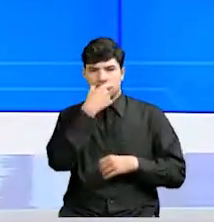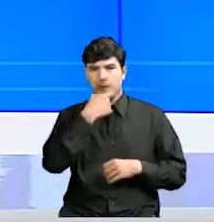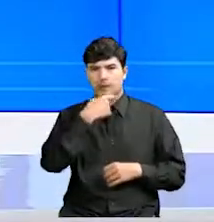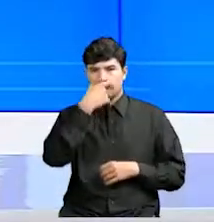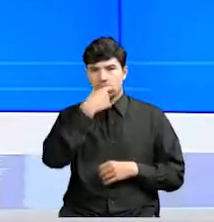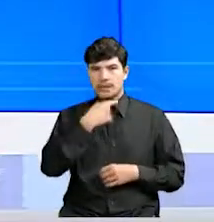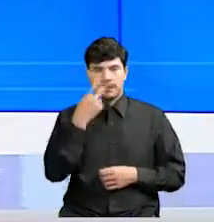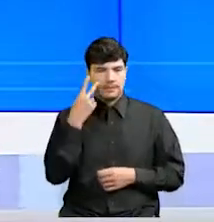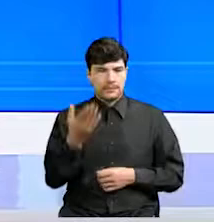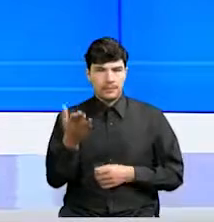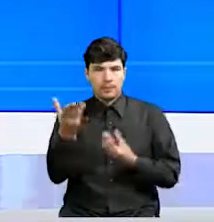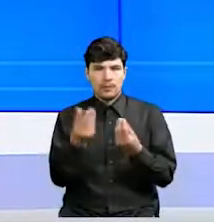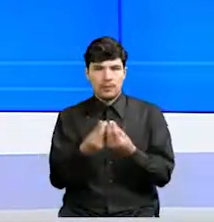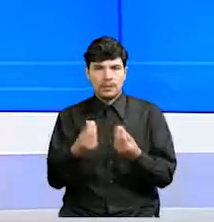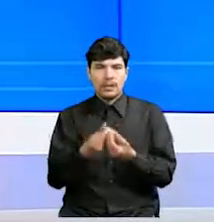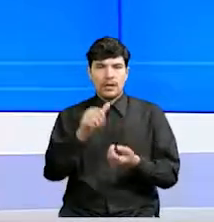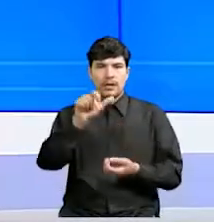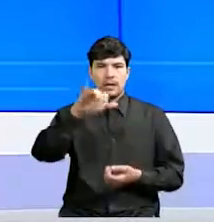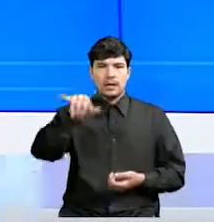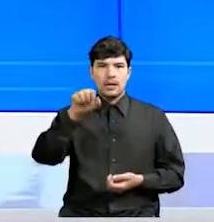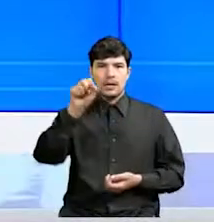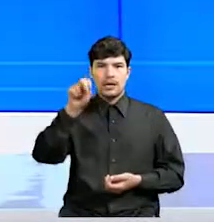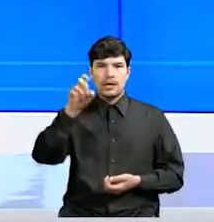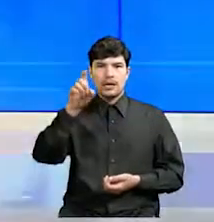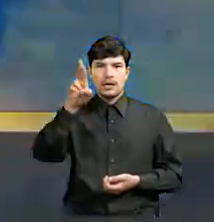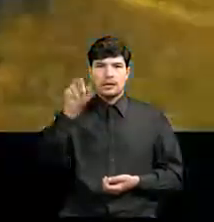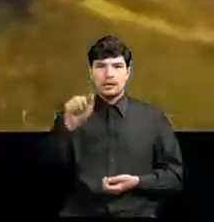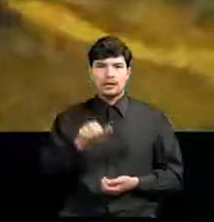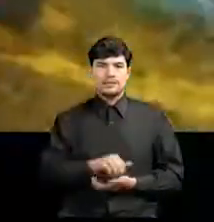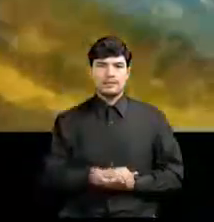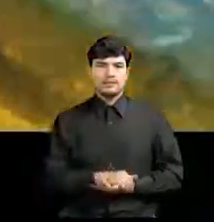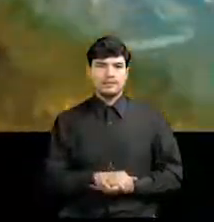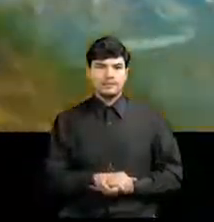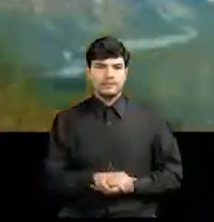Vicente de Chucurí con nuestra compañera Alejandra Ardila.